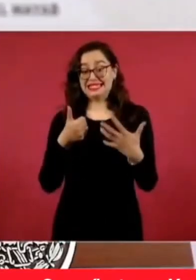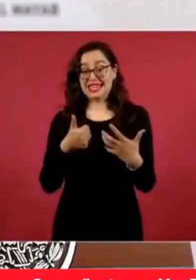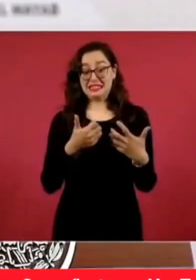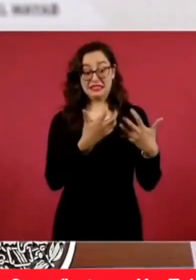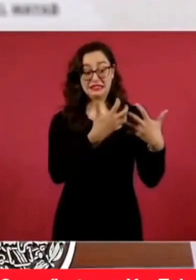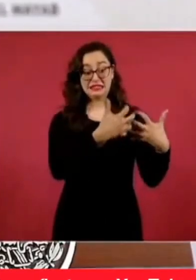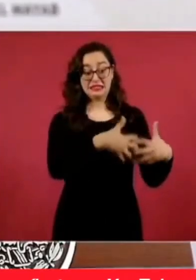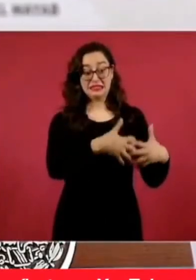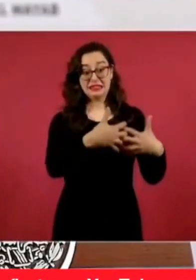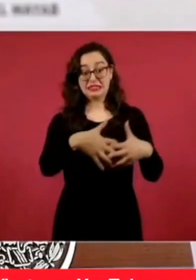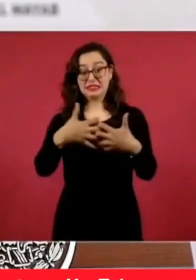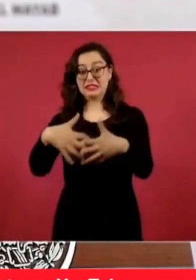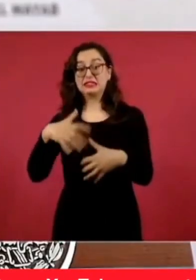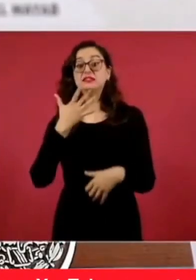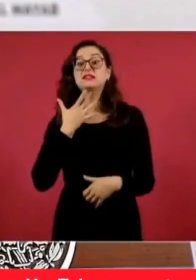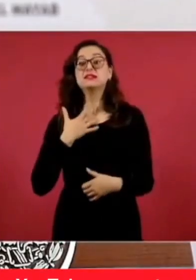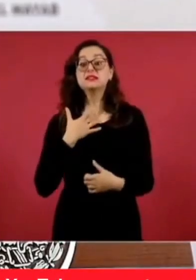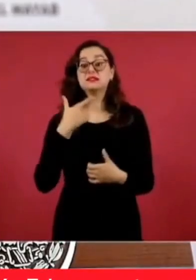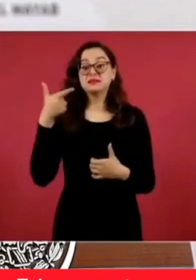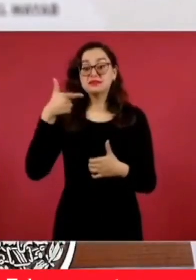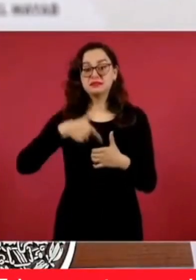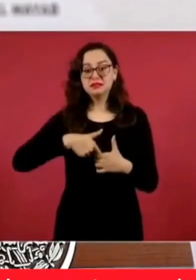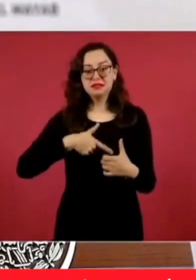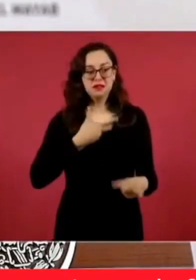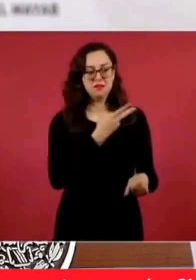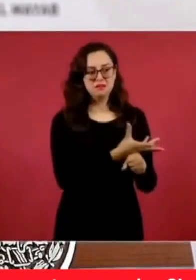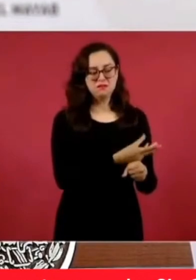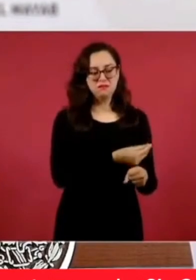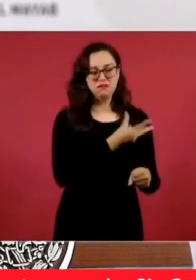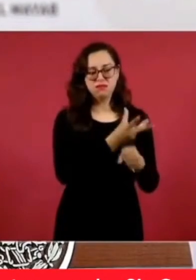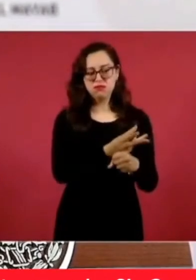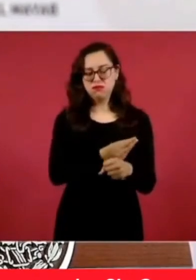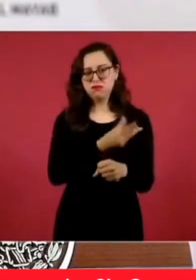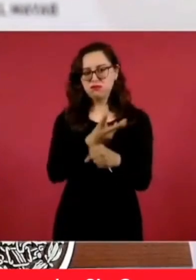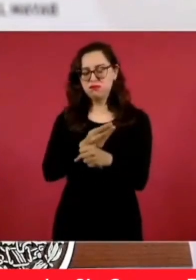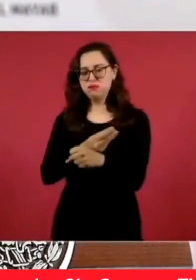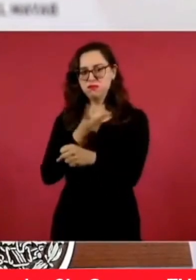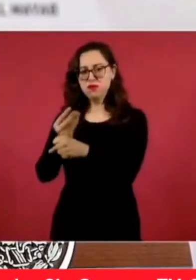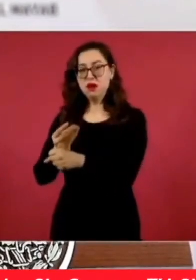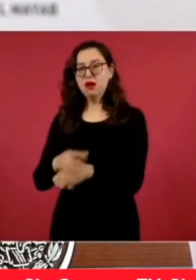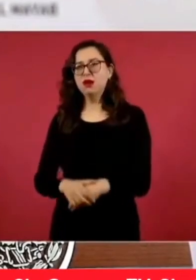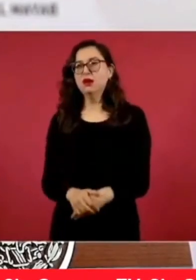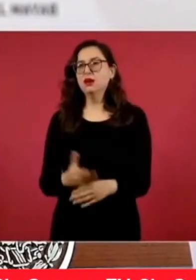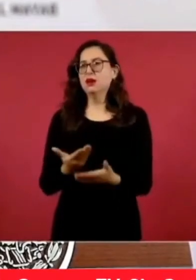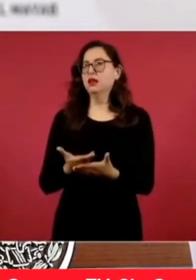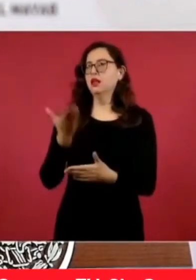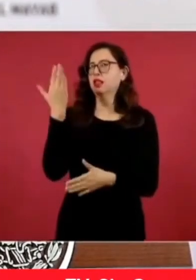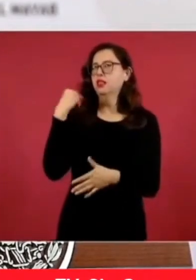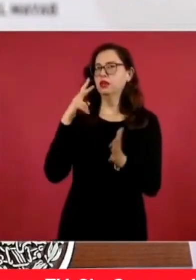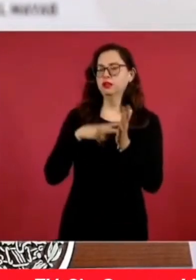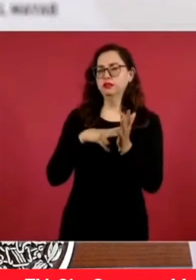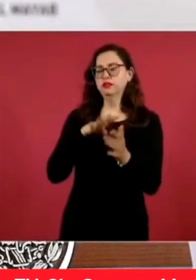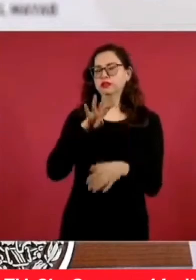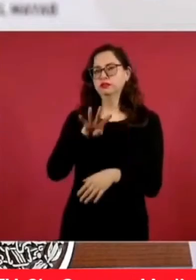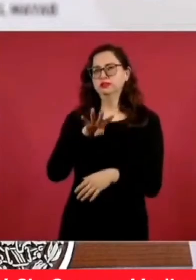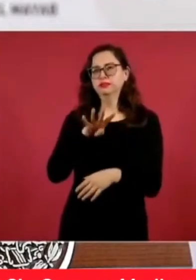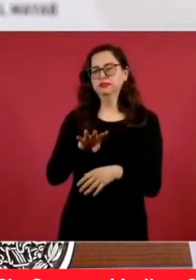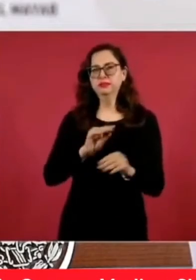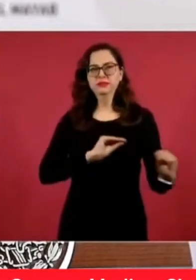en chatarra, que estaban produciendo en promedio